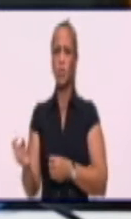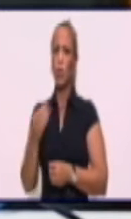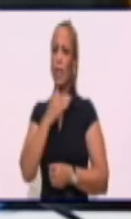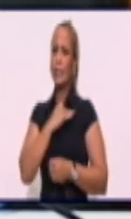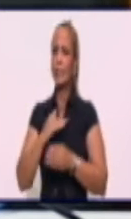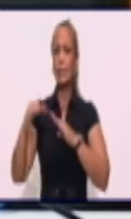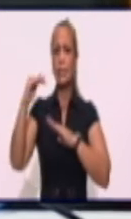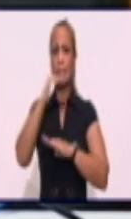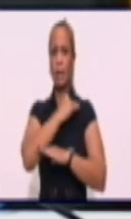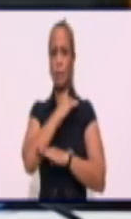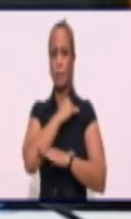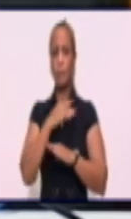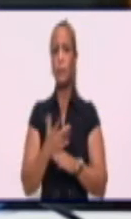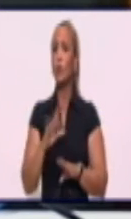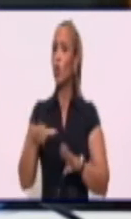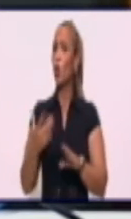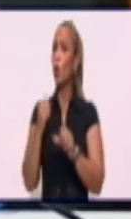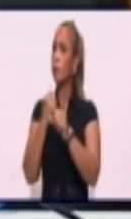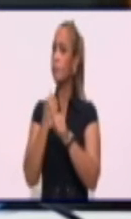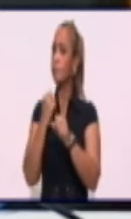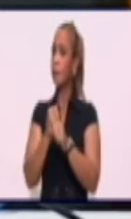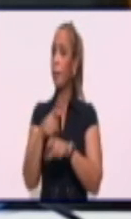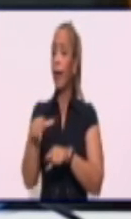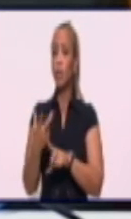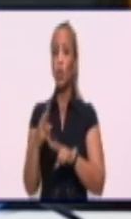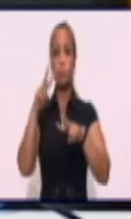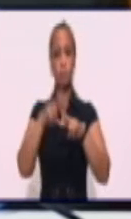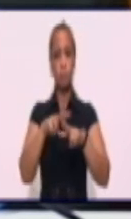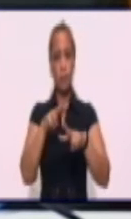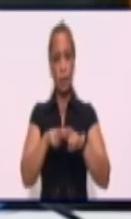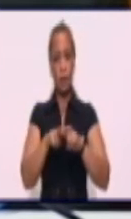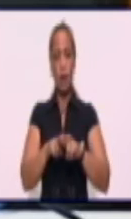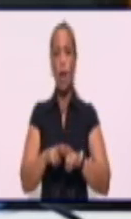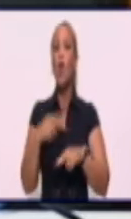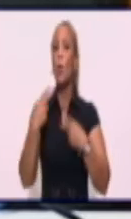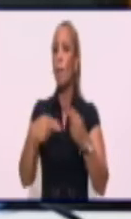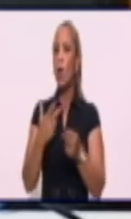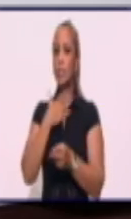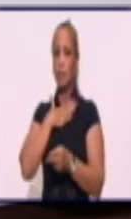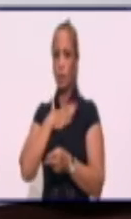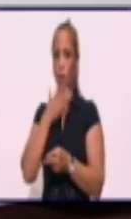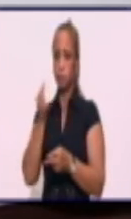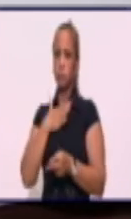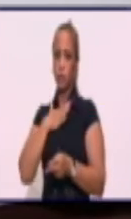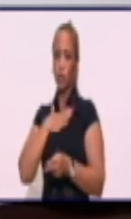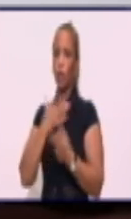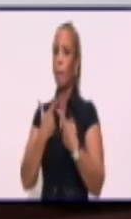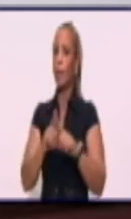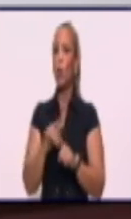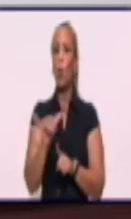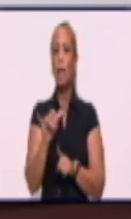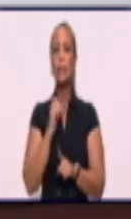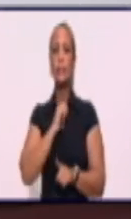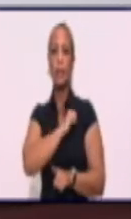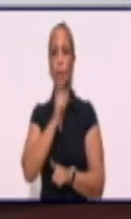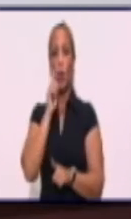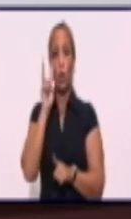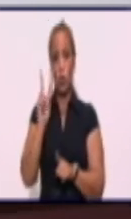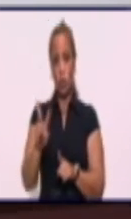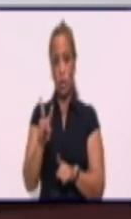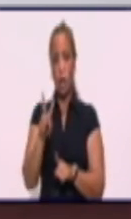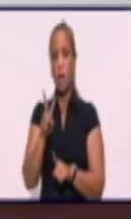se encuentran laborando en La Habana. Lo vamos a hacer con los de nosotros, pero queremos también reconocer a los compañeros de la